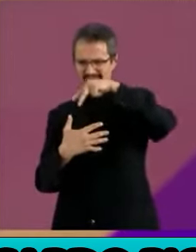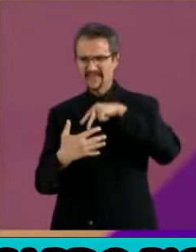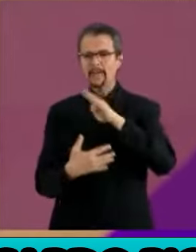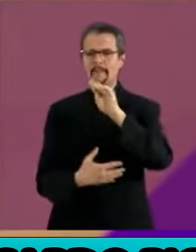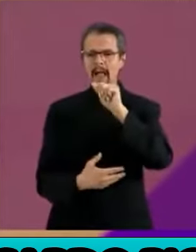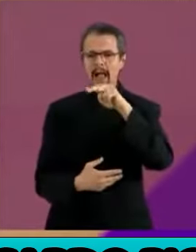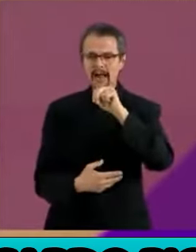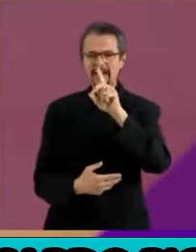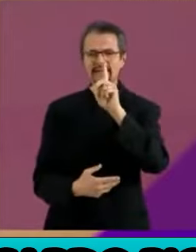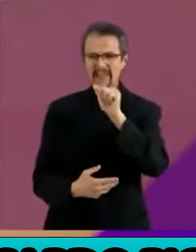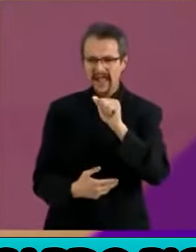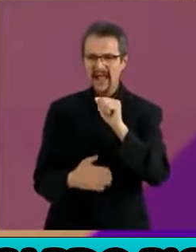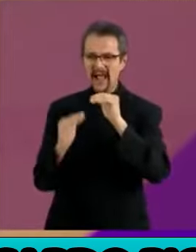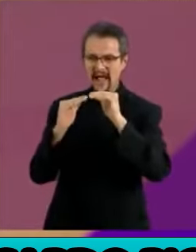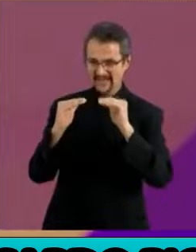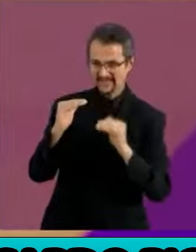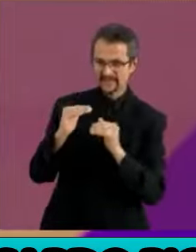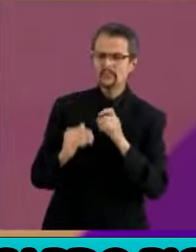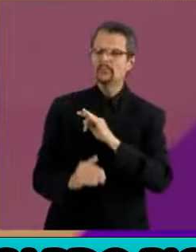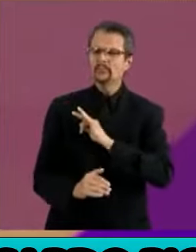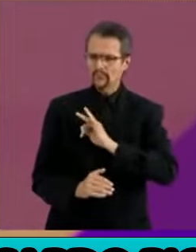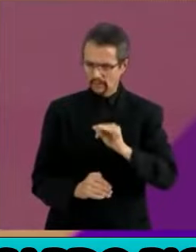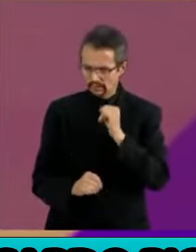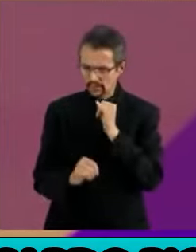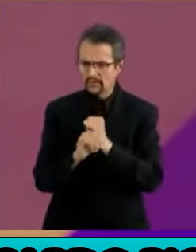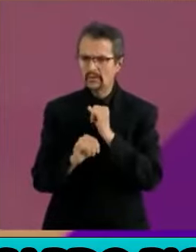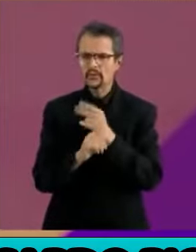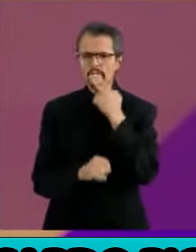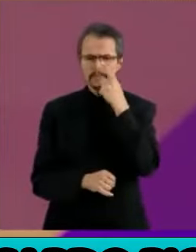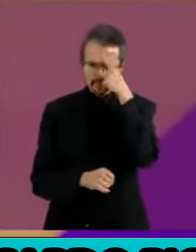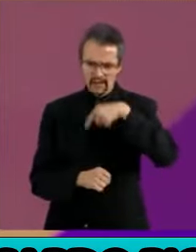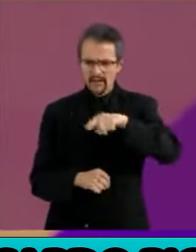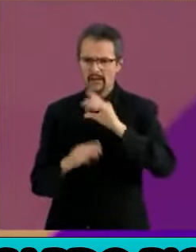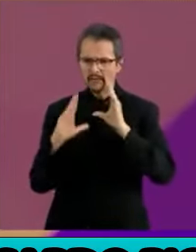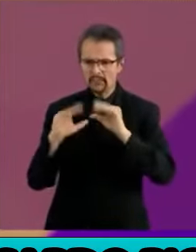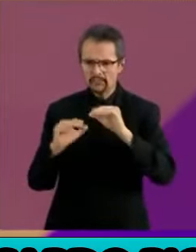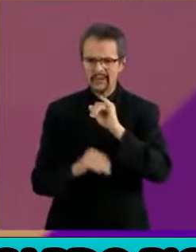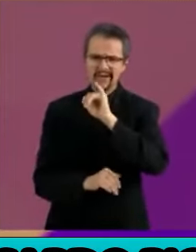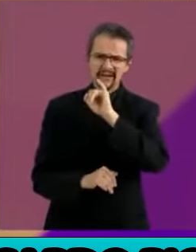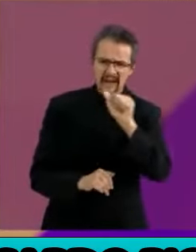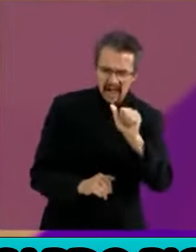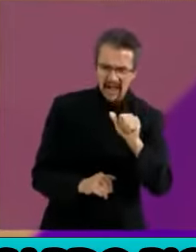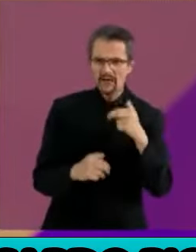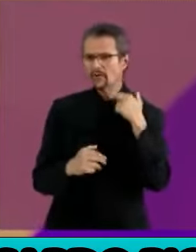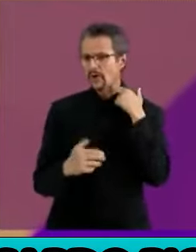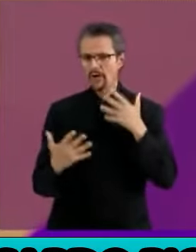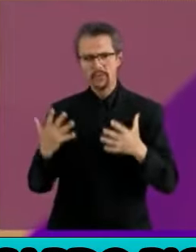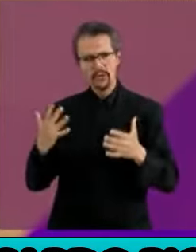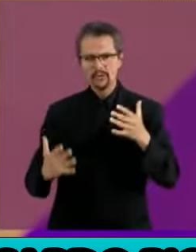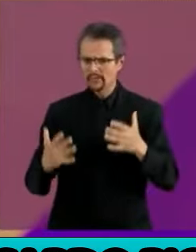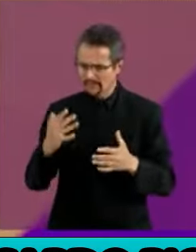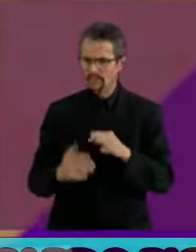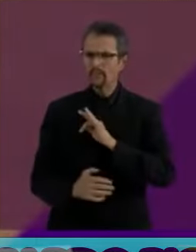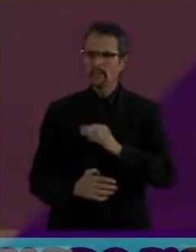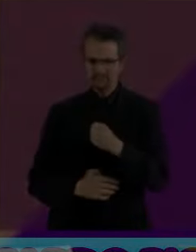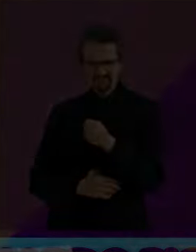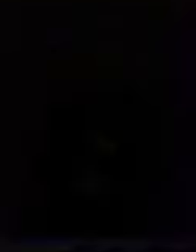y aprender tecnología. Se va a enseñar robótica, inteligencia artificial, habilidades digitales y competencias laborales a los niños.